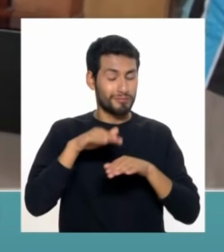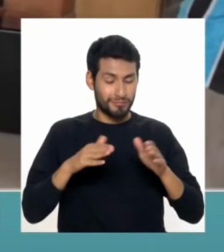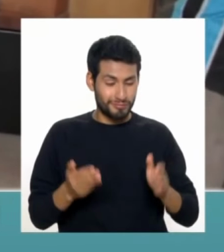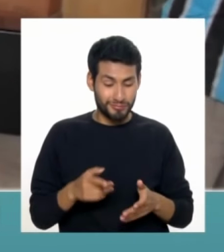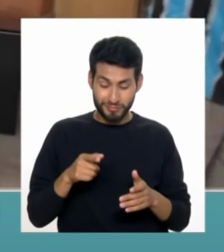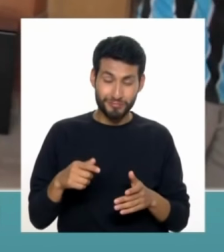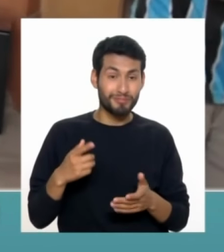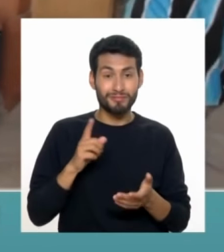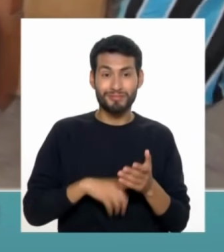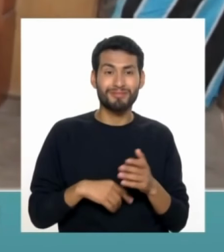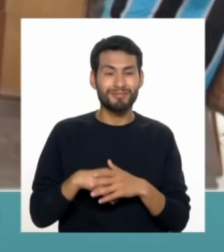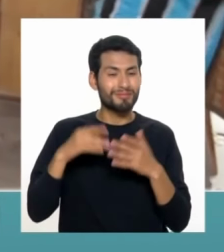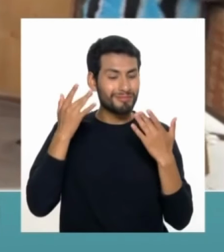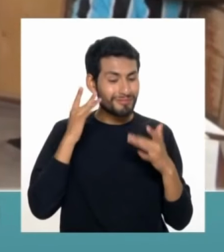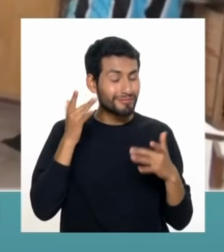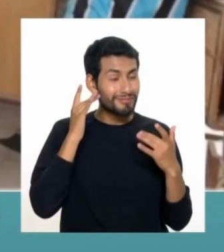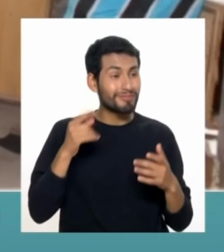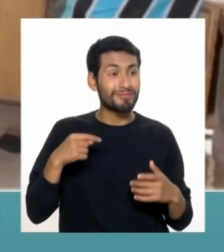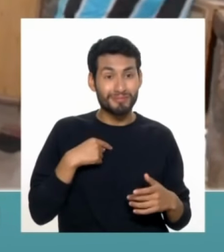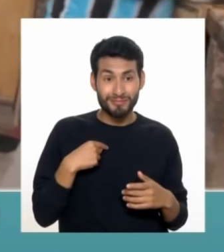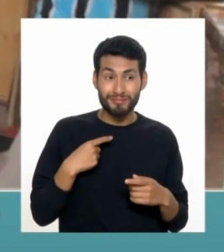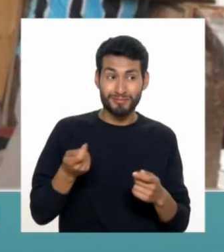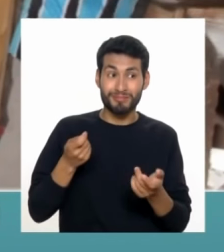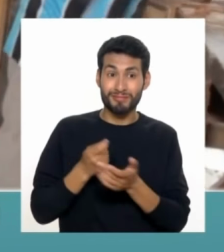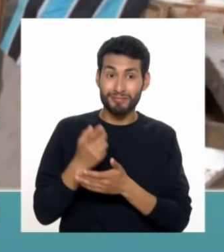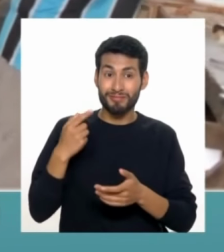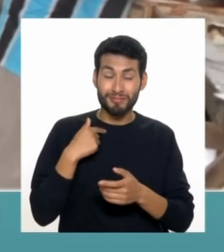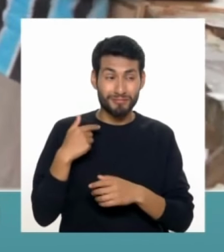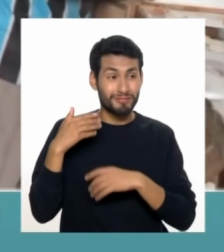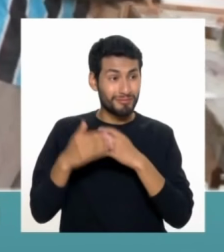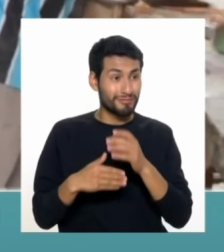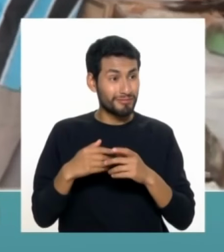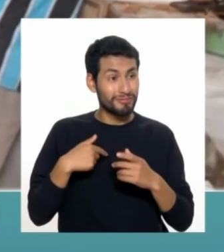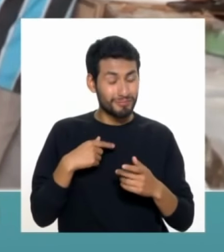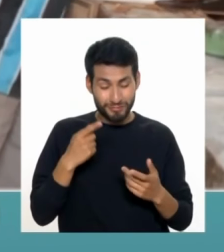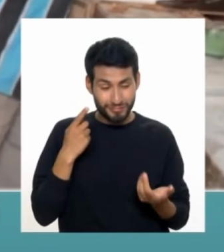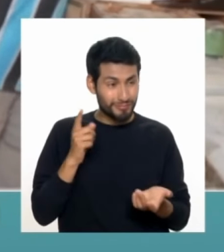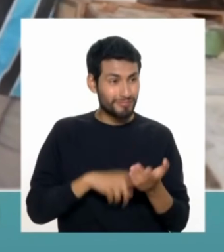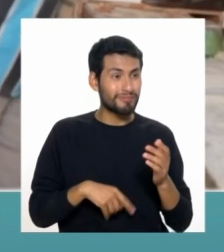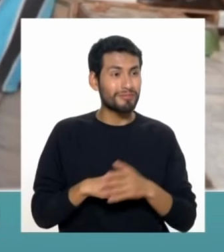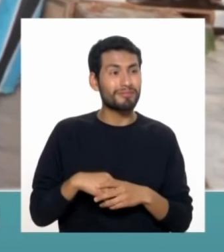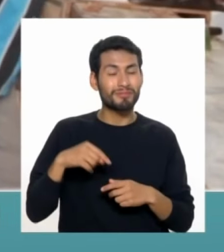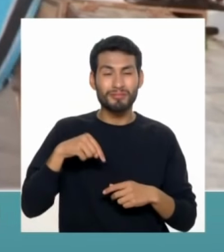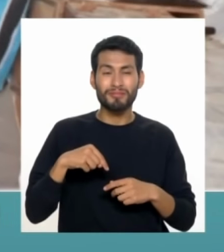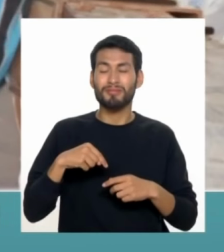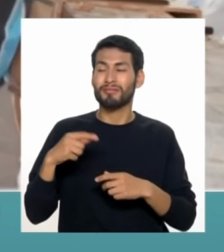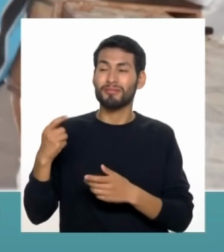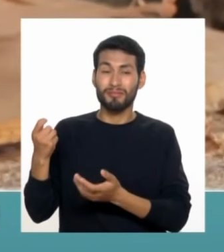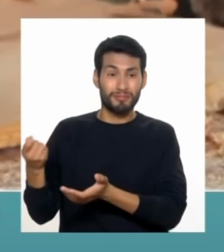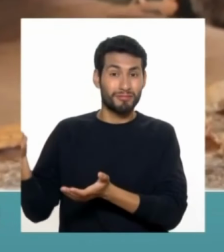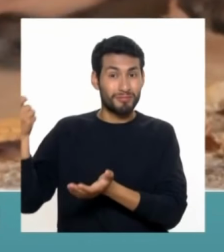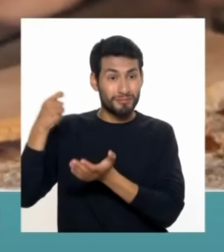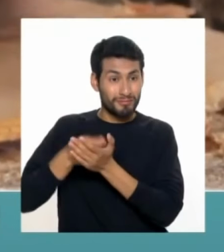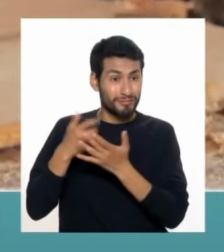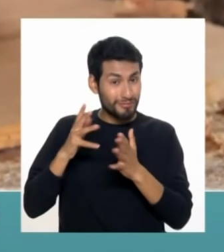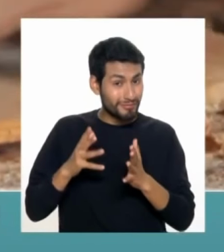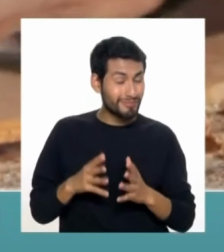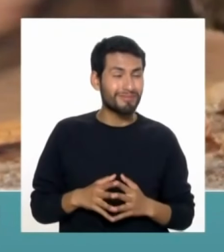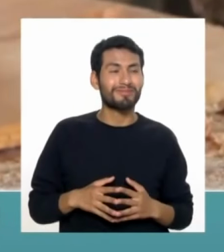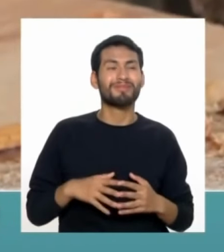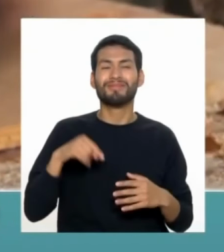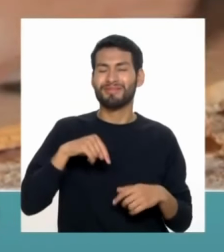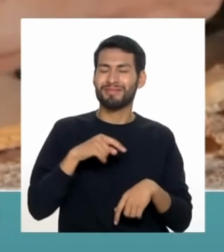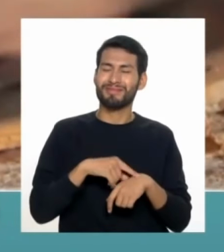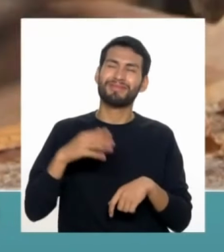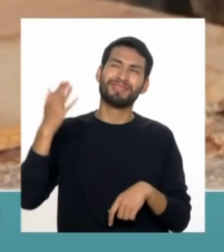de tal manera y con tal sonido que cuando me contrataron a una peña en Barranco, pues el señor que estaba tocando a mi lado me lo compró. Me acuerdo que en esos